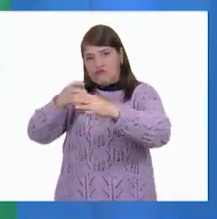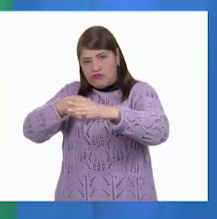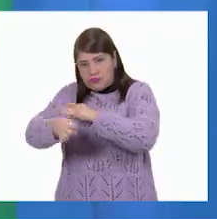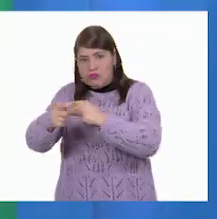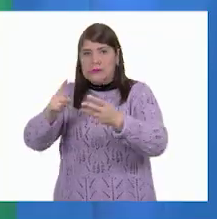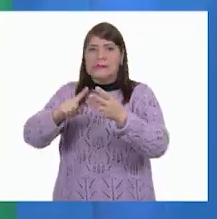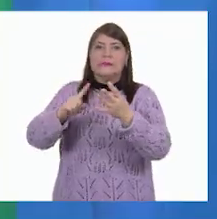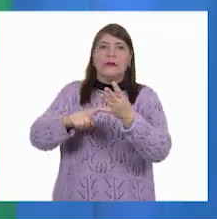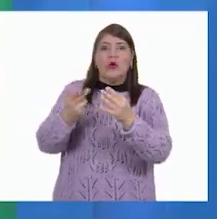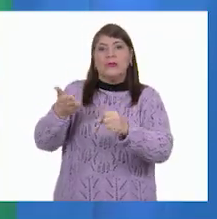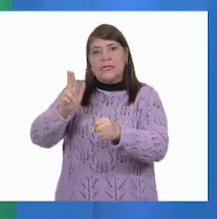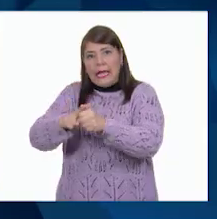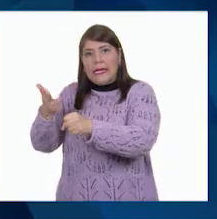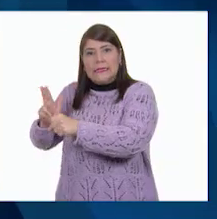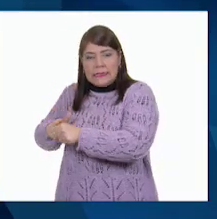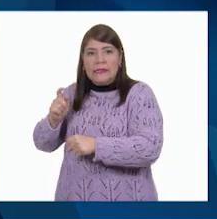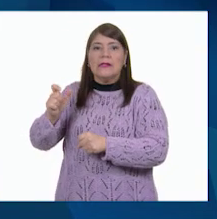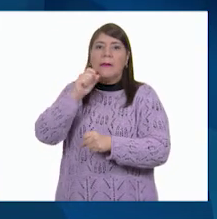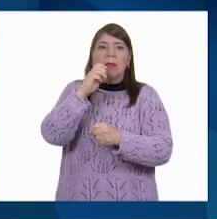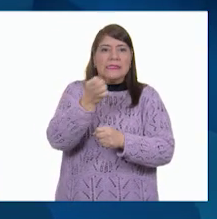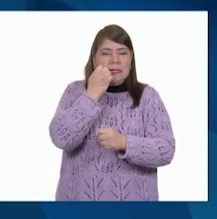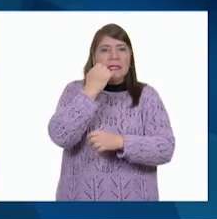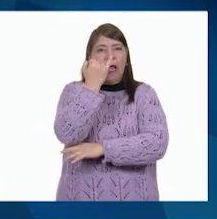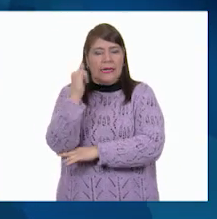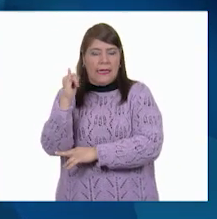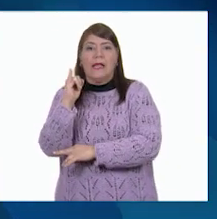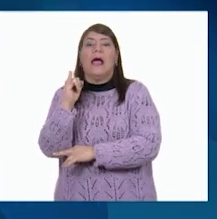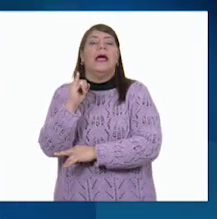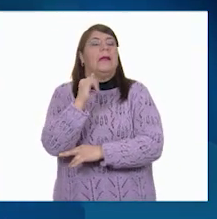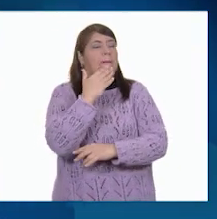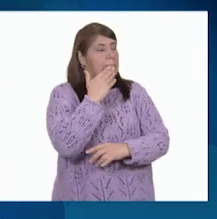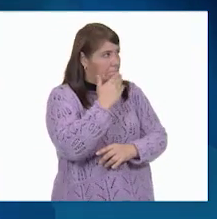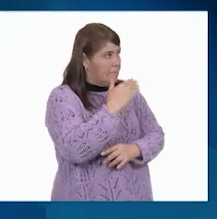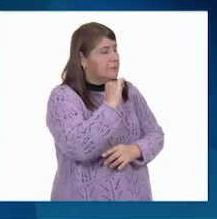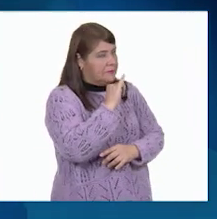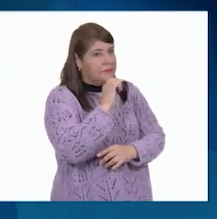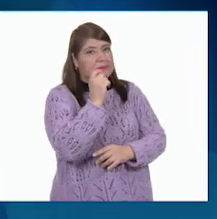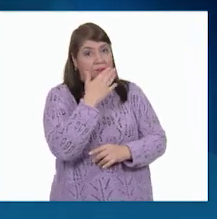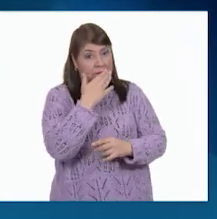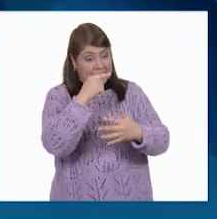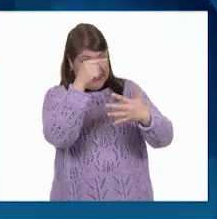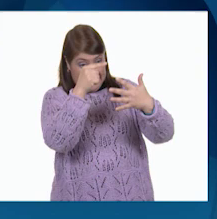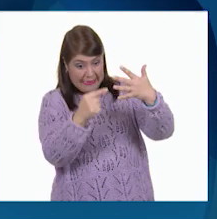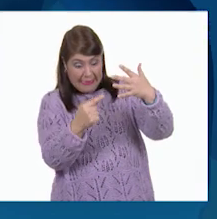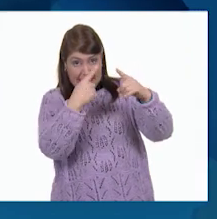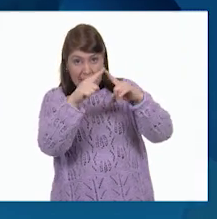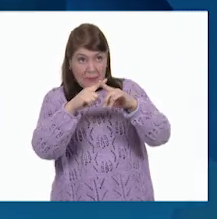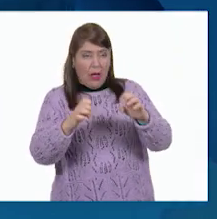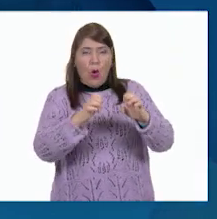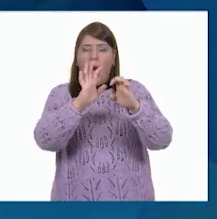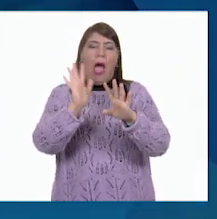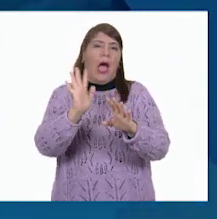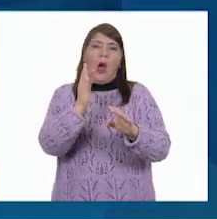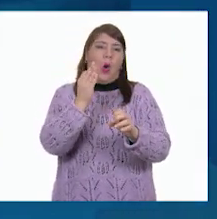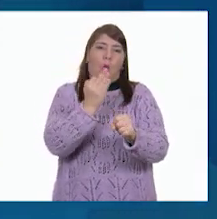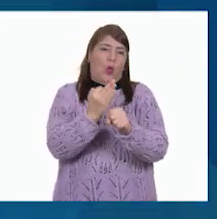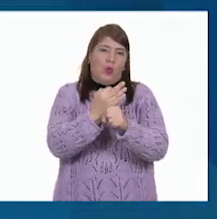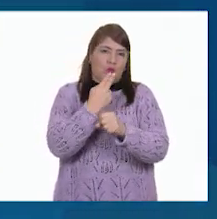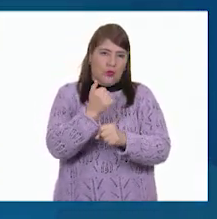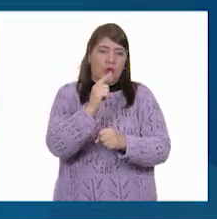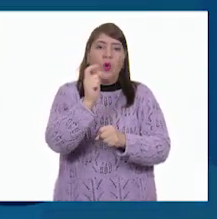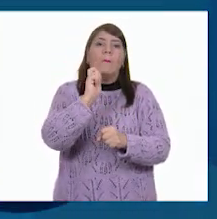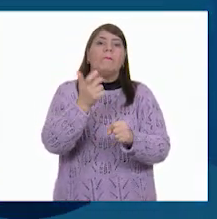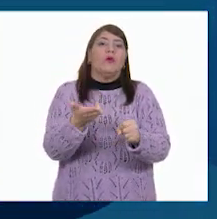hospitales, escuelas y jardines. Muy bien, sí. Algunos de todos estos edificios han dejado de funcionar. Por ejemplo, el